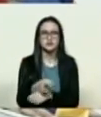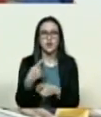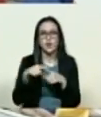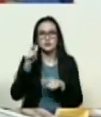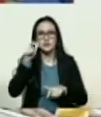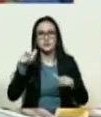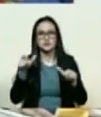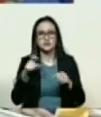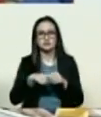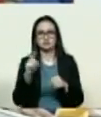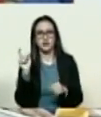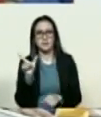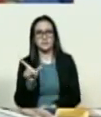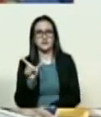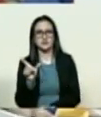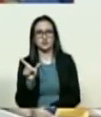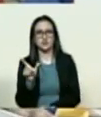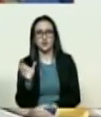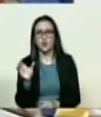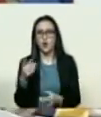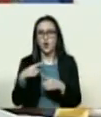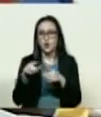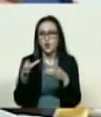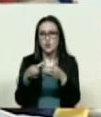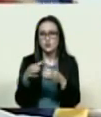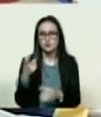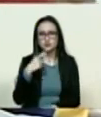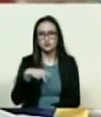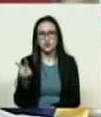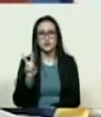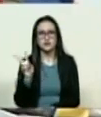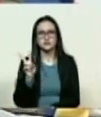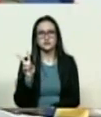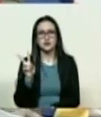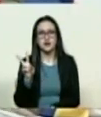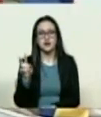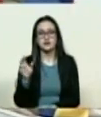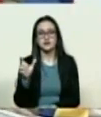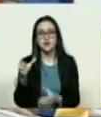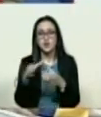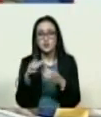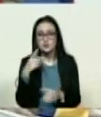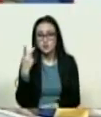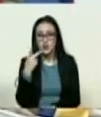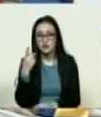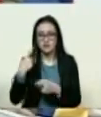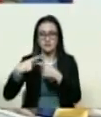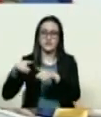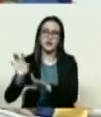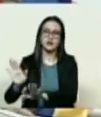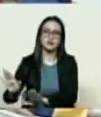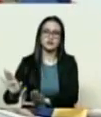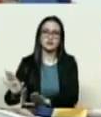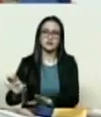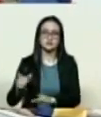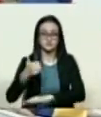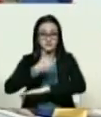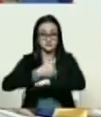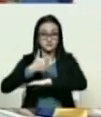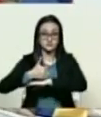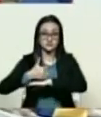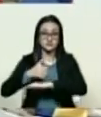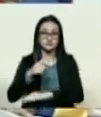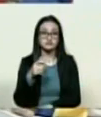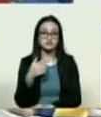que se retire del PSUV para que vaya Somos Venezuela. Somos Venezuela tendrá su dinámica política, que la directiva del partido tiene que